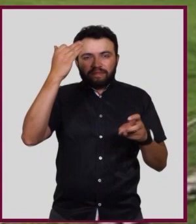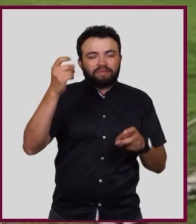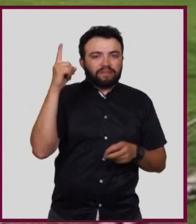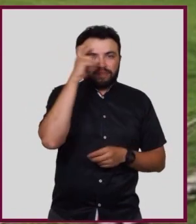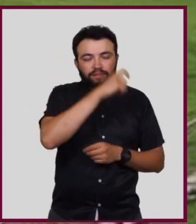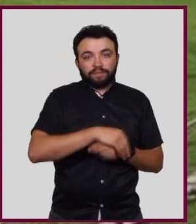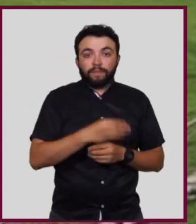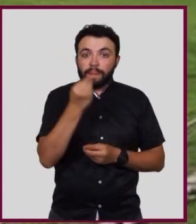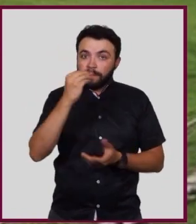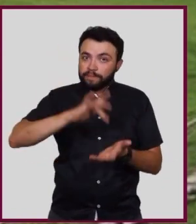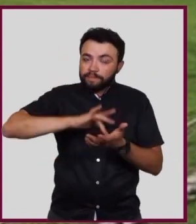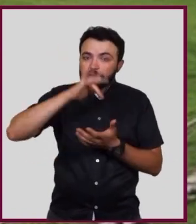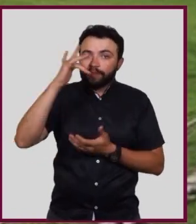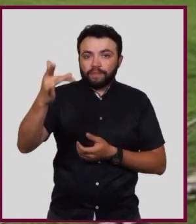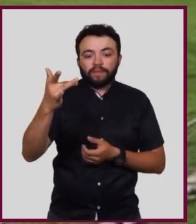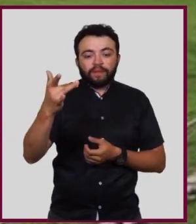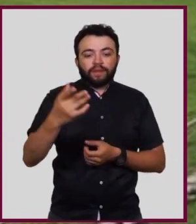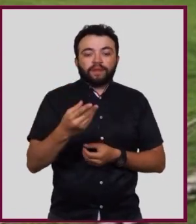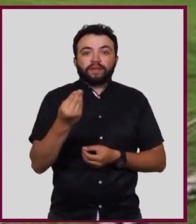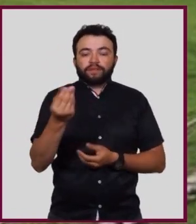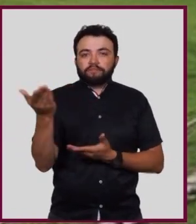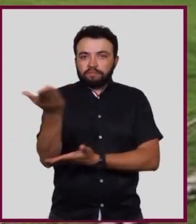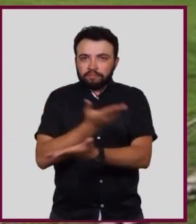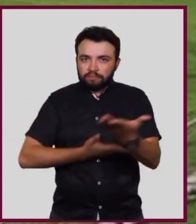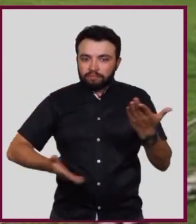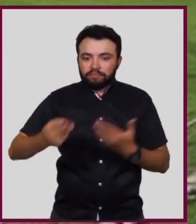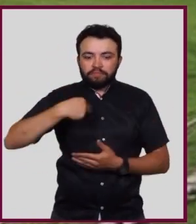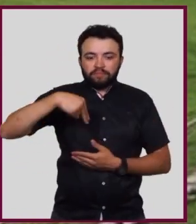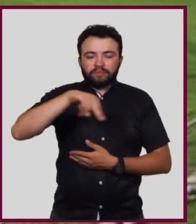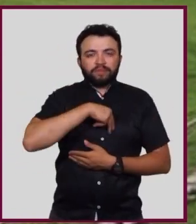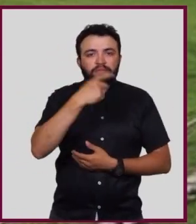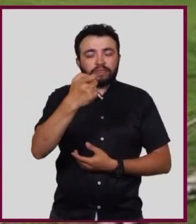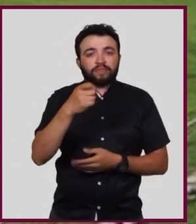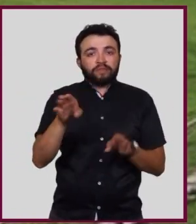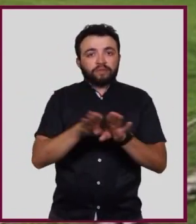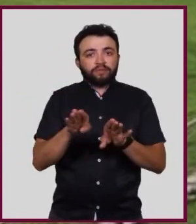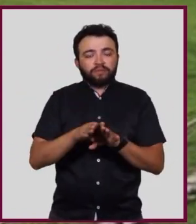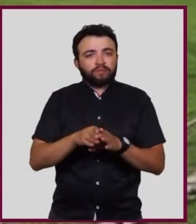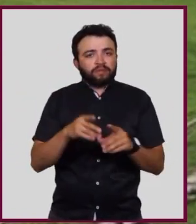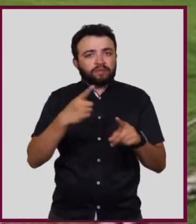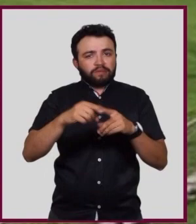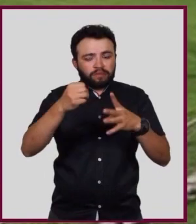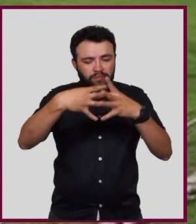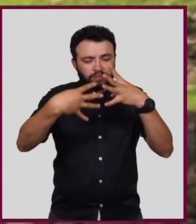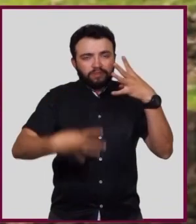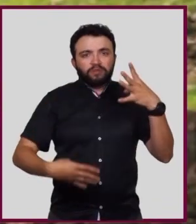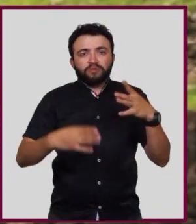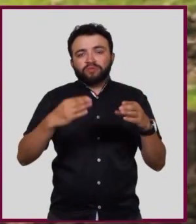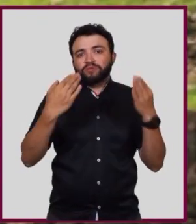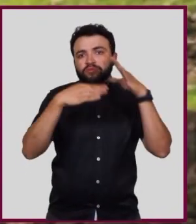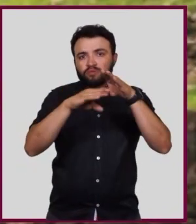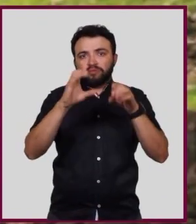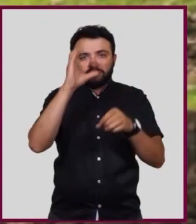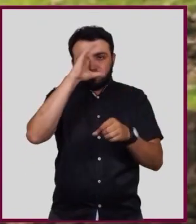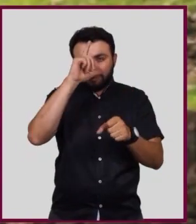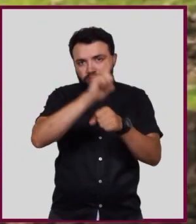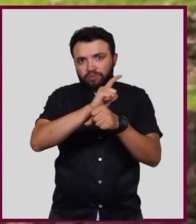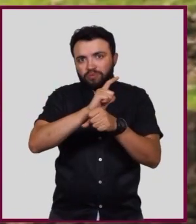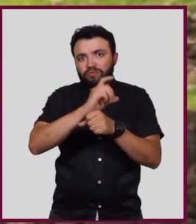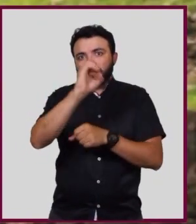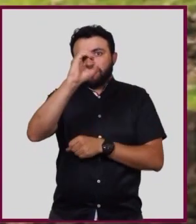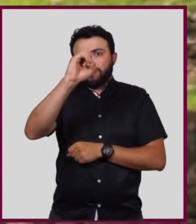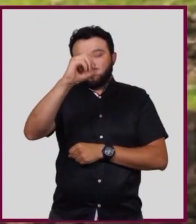Muchas gracias, doctora Ann Cyphers, por compartir con nosotros estos datos tan interesantes sobre la cultura olmeca. Qué interesantes